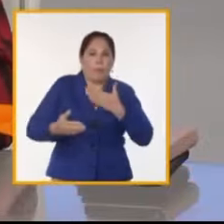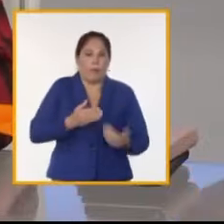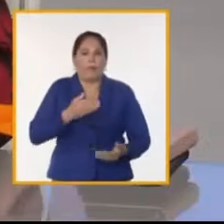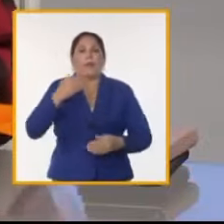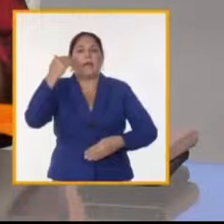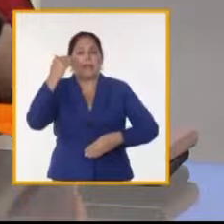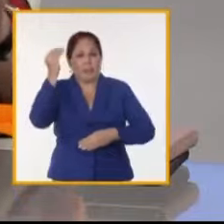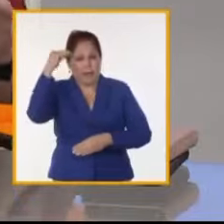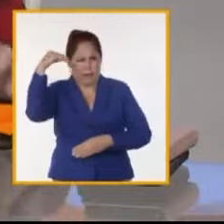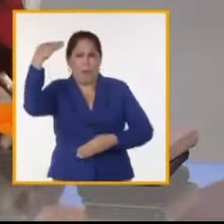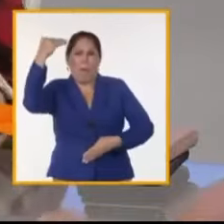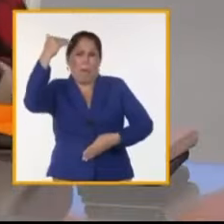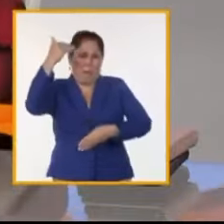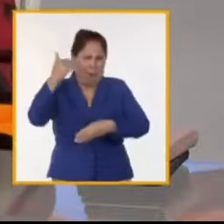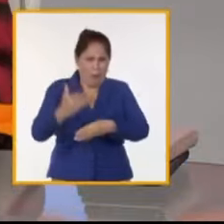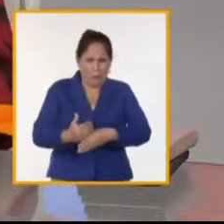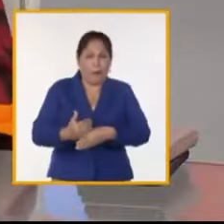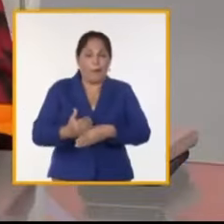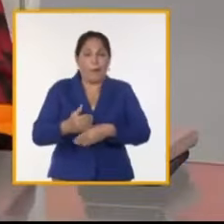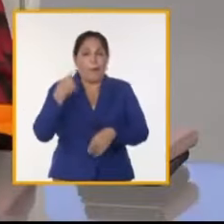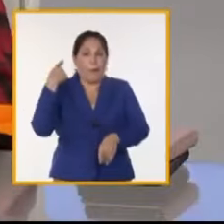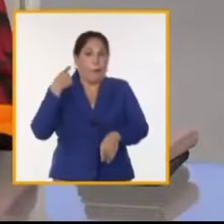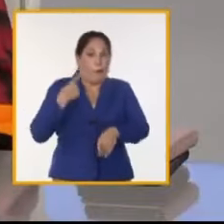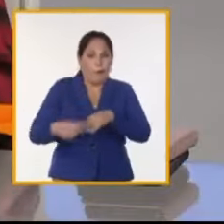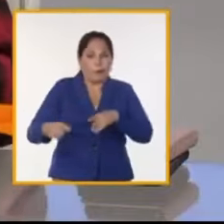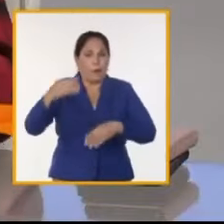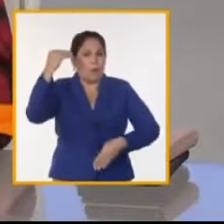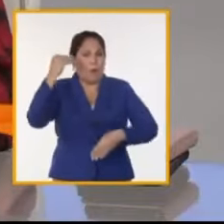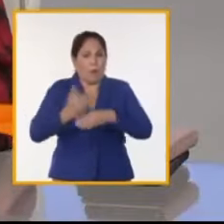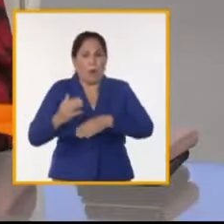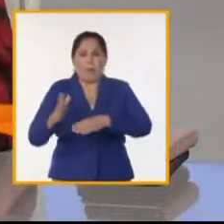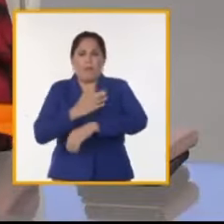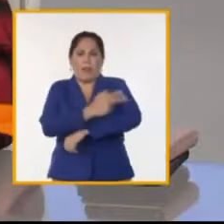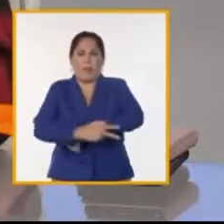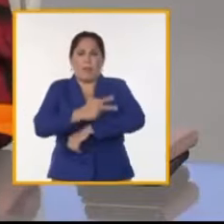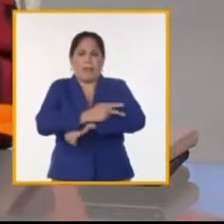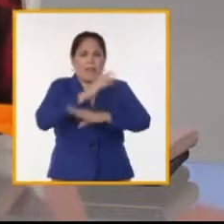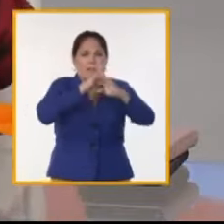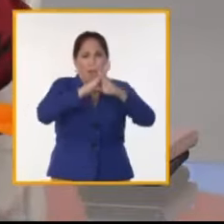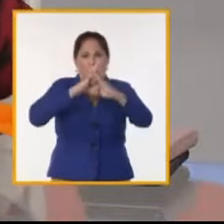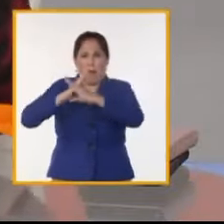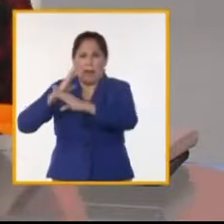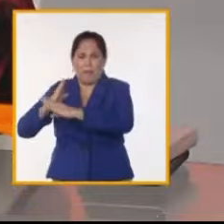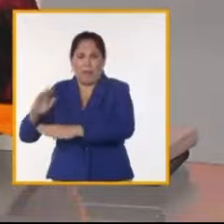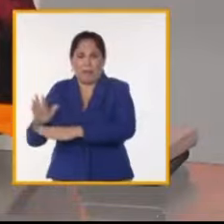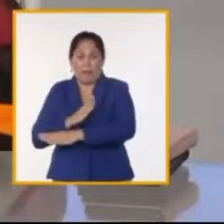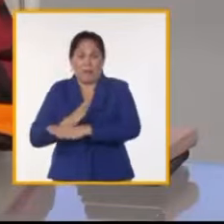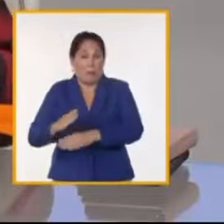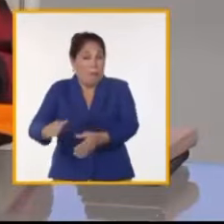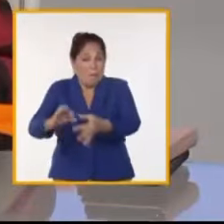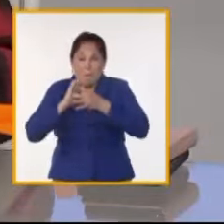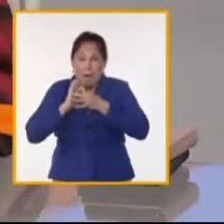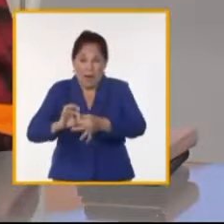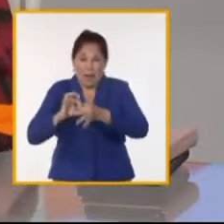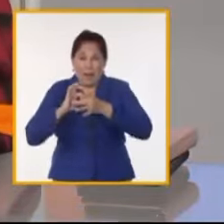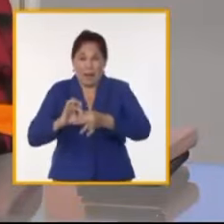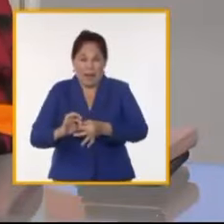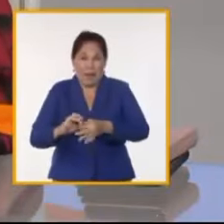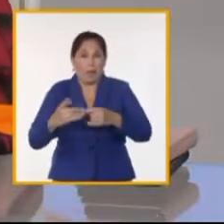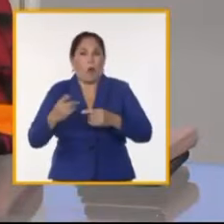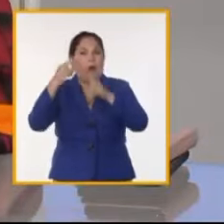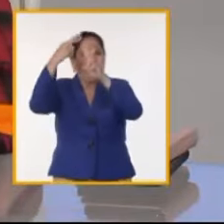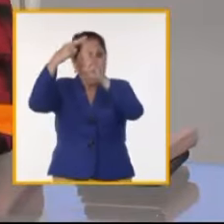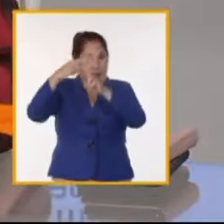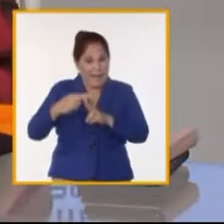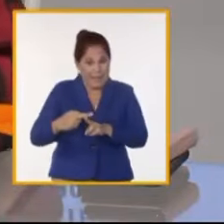bloqueo de la internacionalización del bloqueo lo más grave en términos financieros que le ocurre a Cuba es estar en